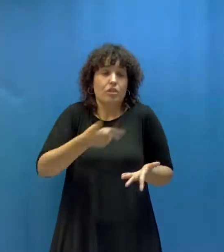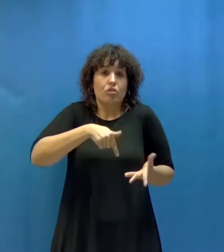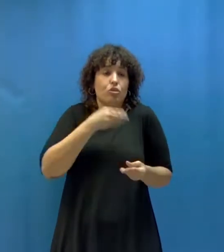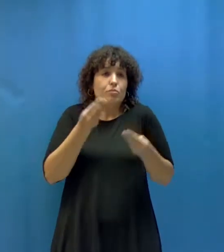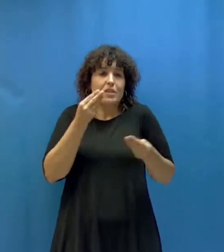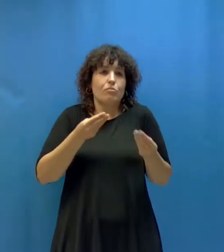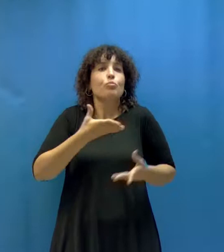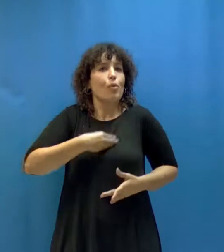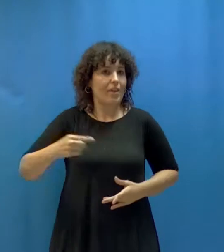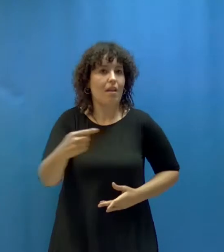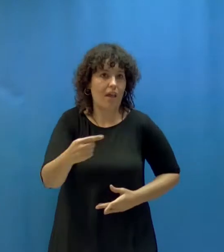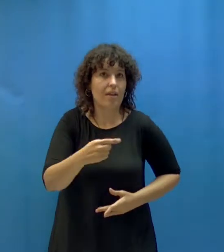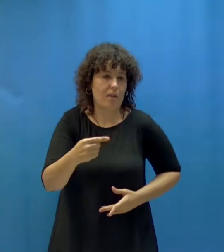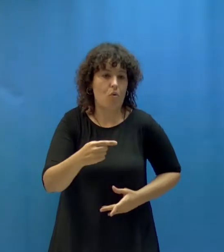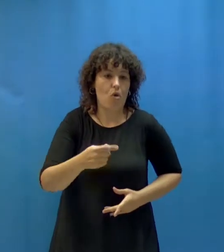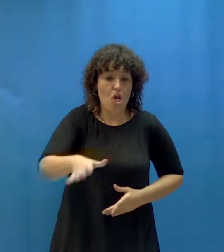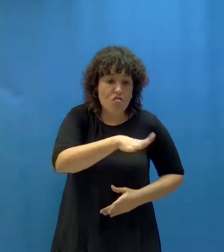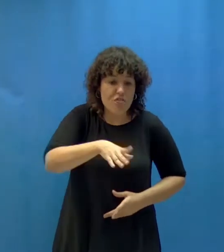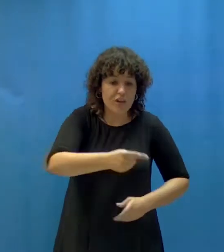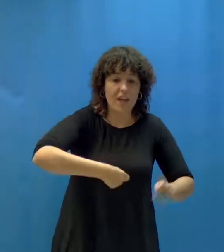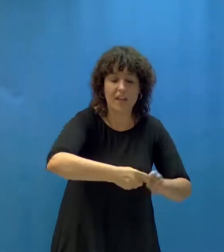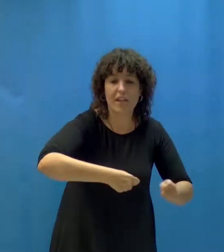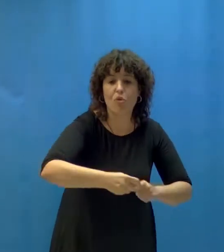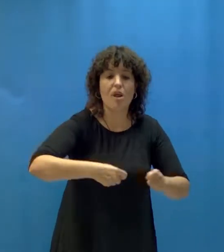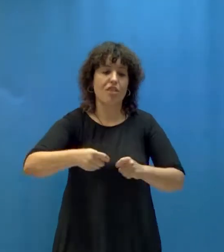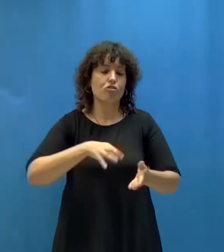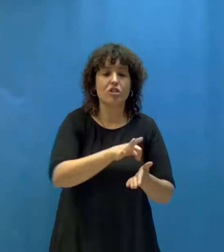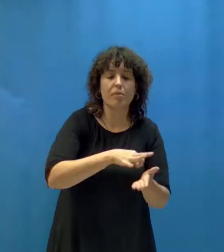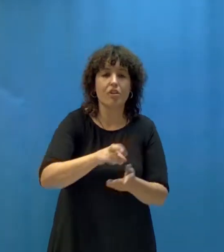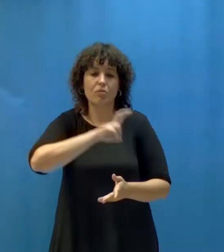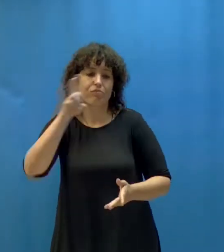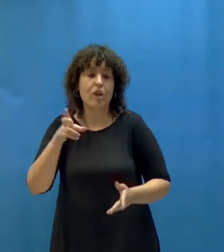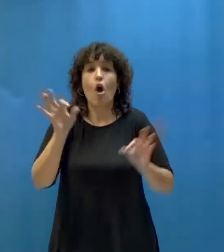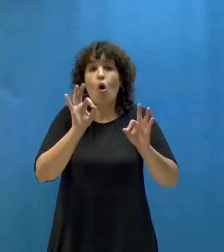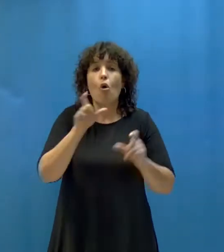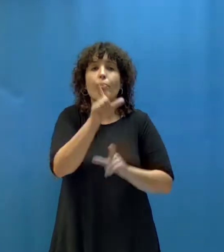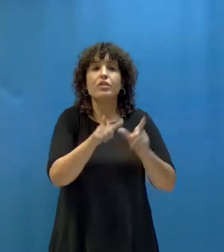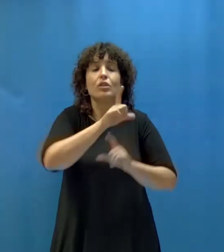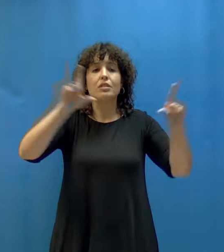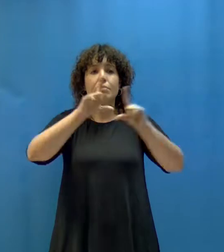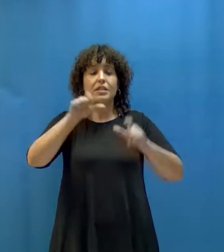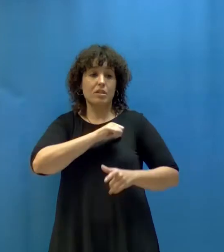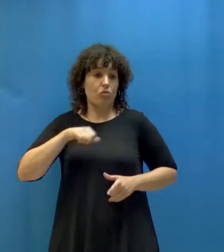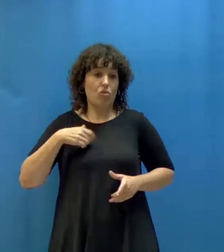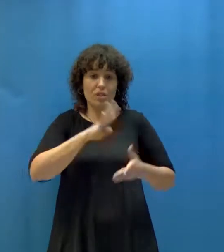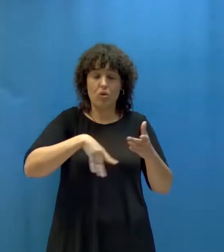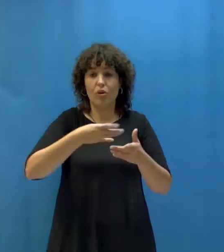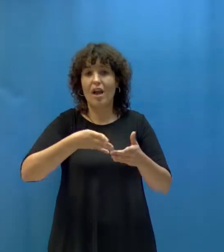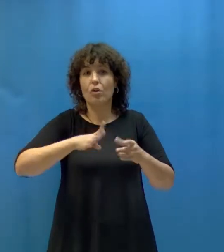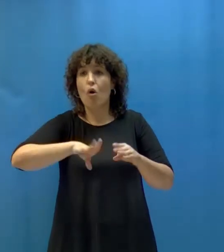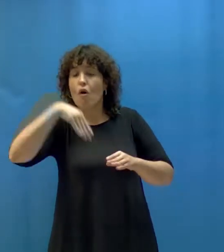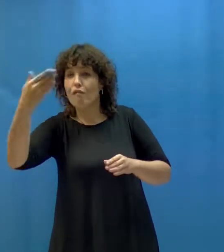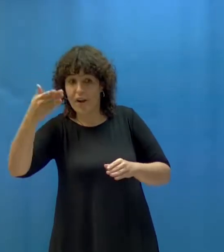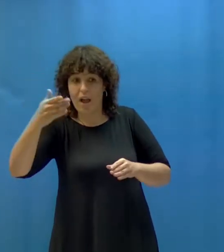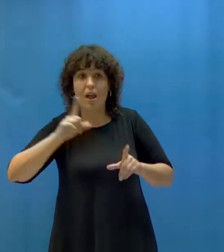forma negativa a muchos establecimientos de servicios, comercios o autónomos que trabajan fuera de esas horas y que pueden necesitar el uso